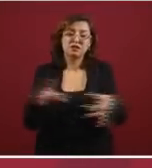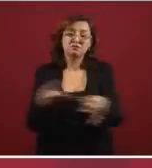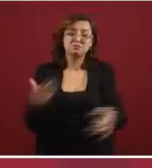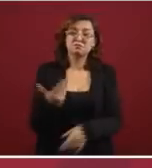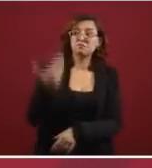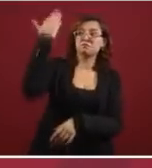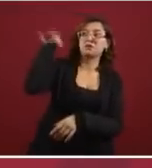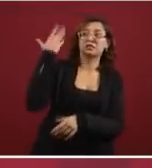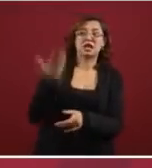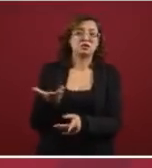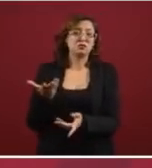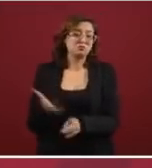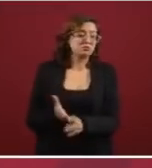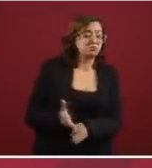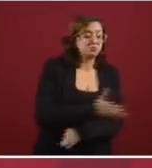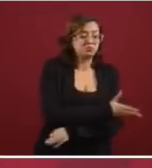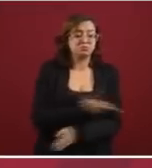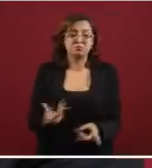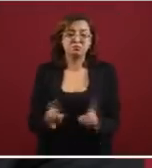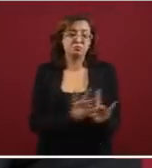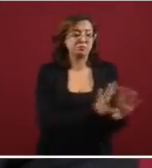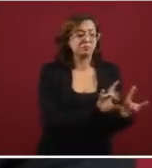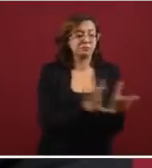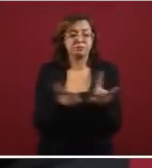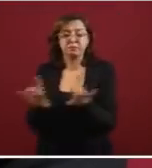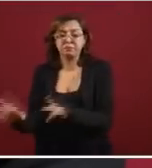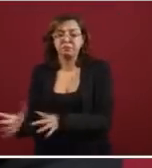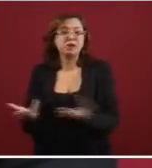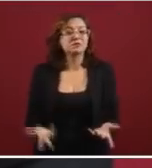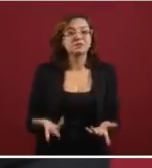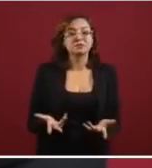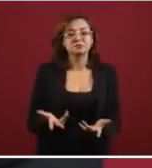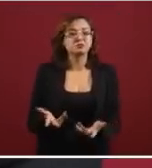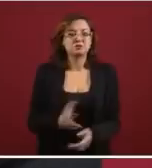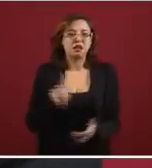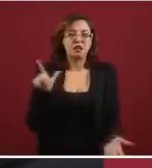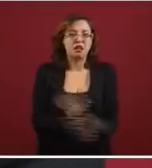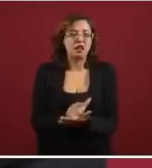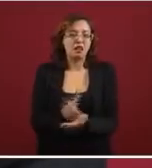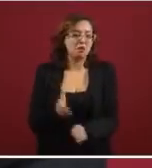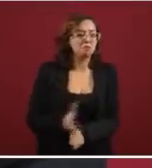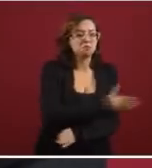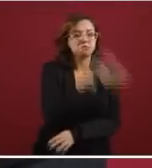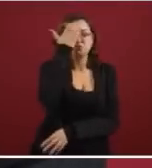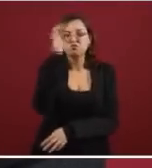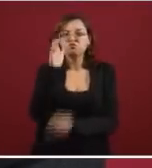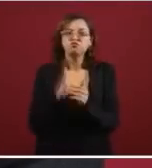porque si no sabemos de dónde venimos, no vamos a saber hacia dónde vamos.